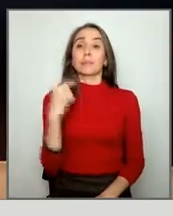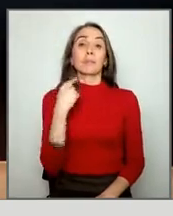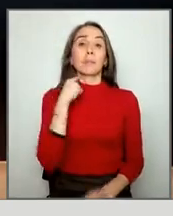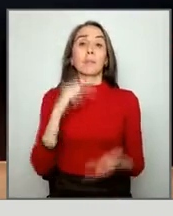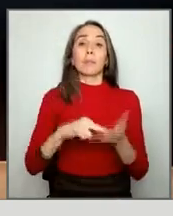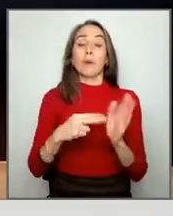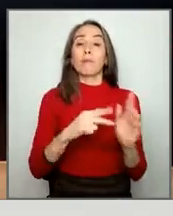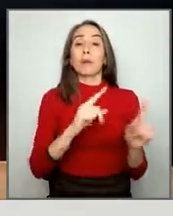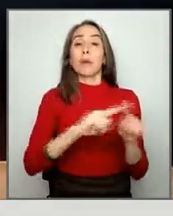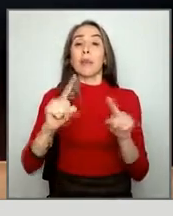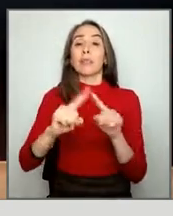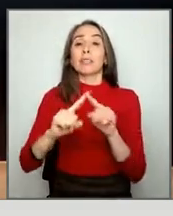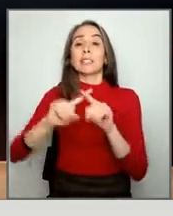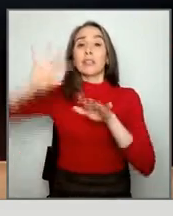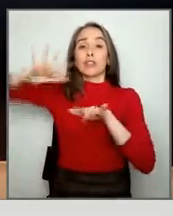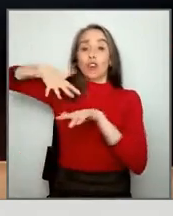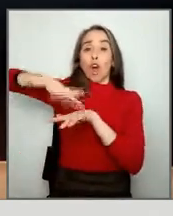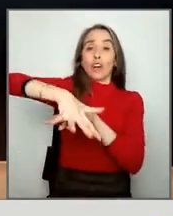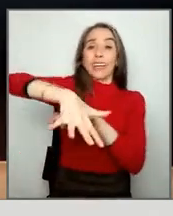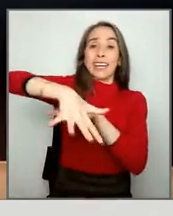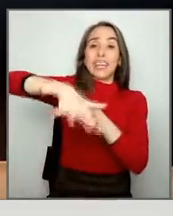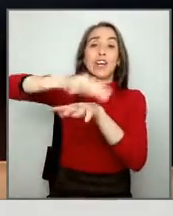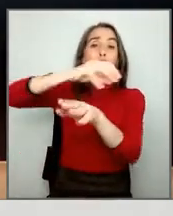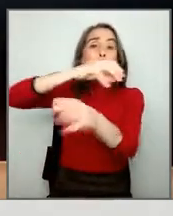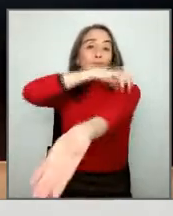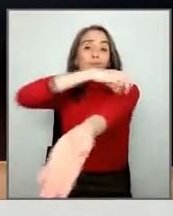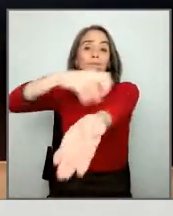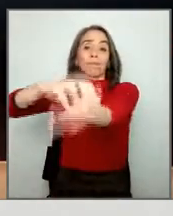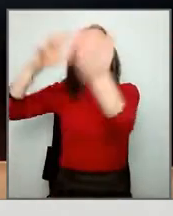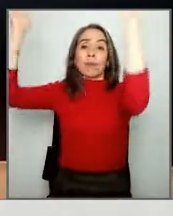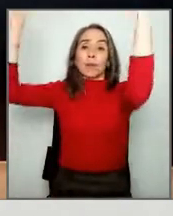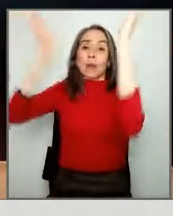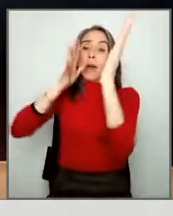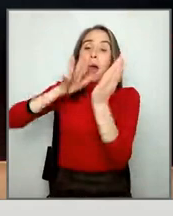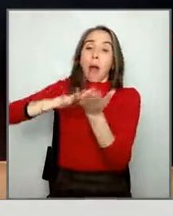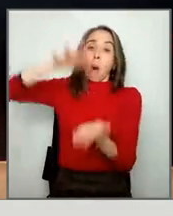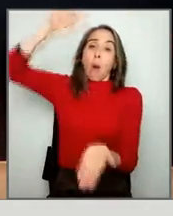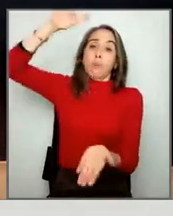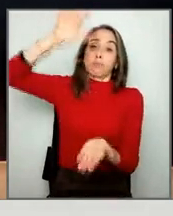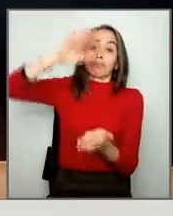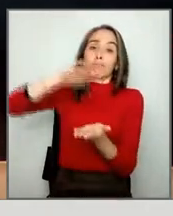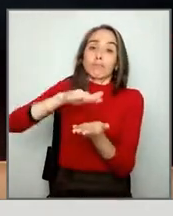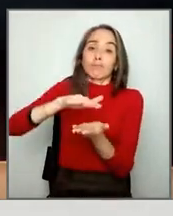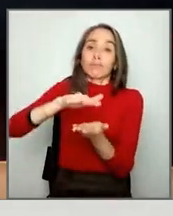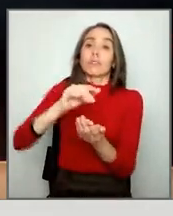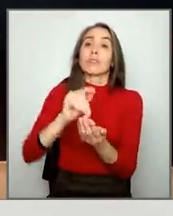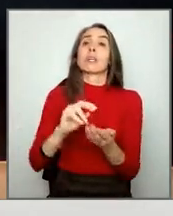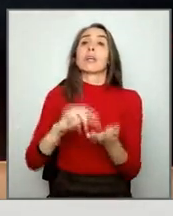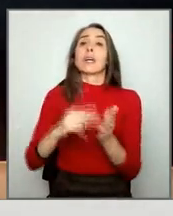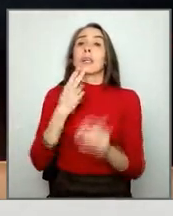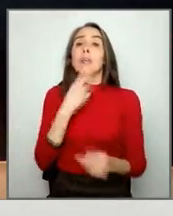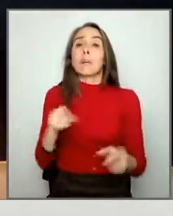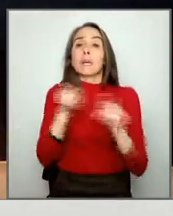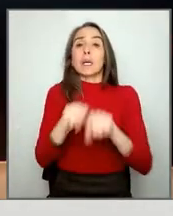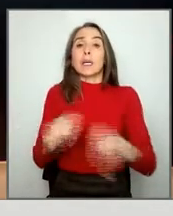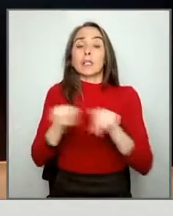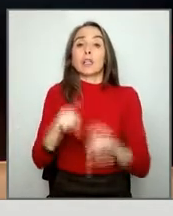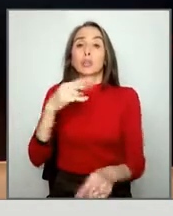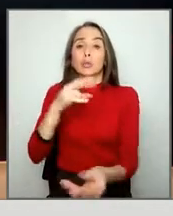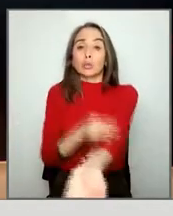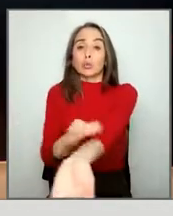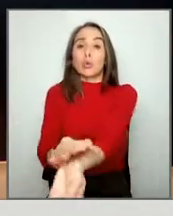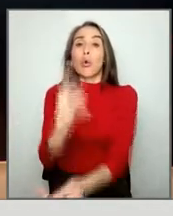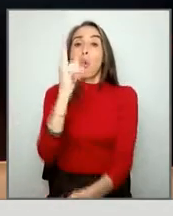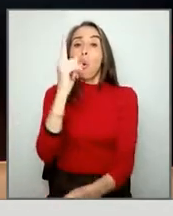cuencas a ellos también hay que agregarle lo que ha ocurrido con el monocultivo en el sur como el caso de la